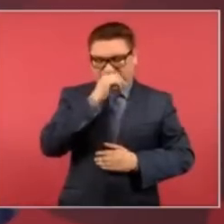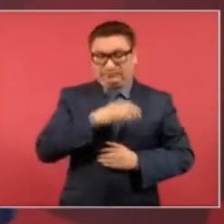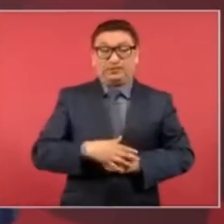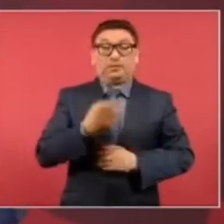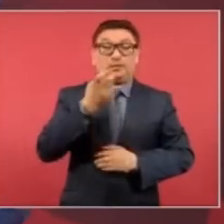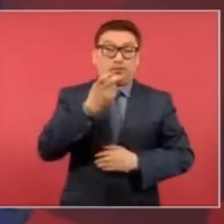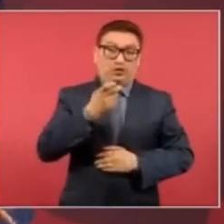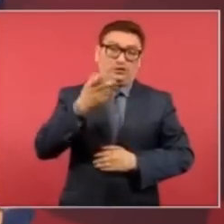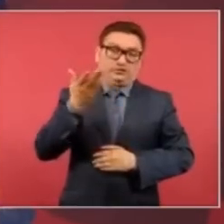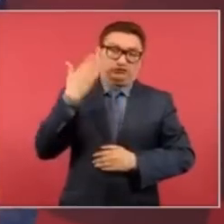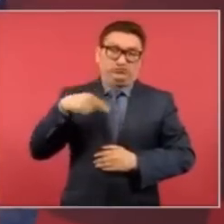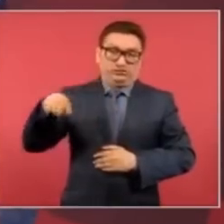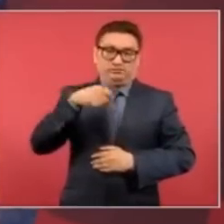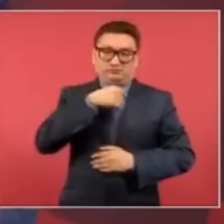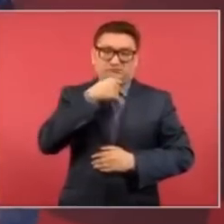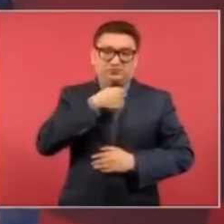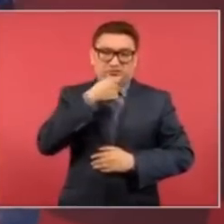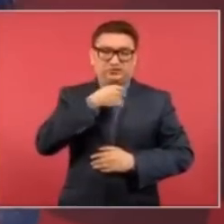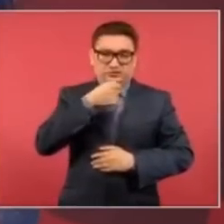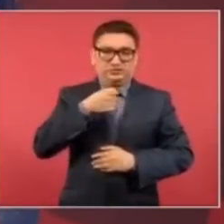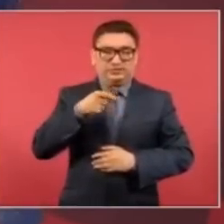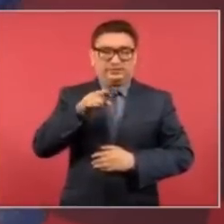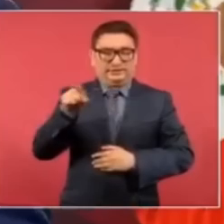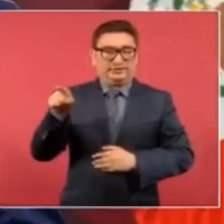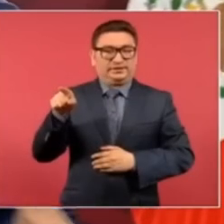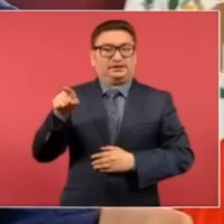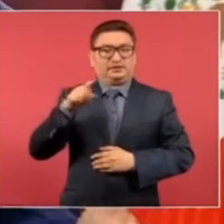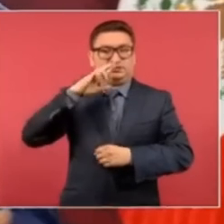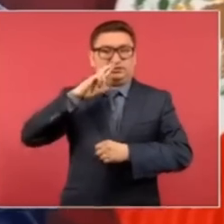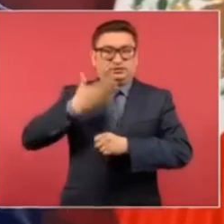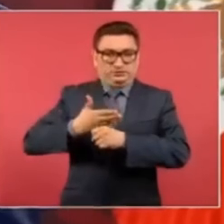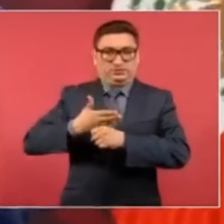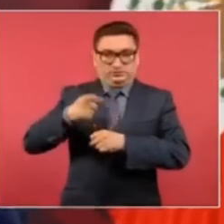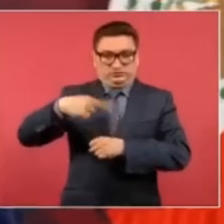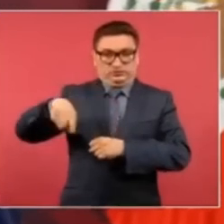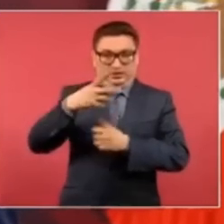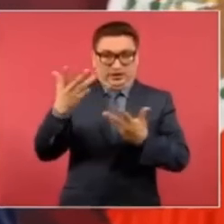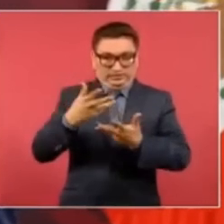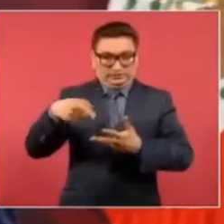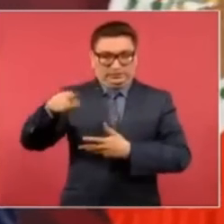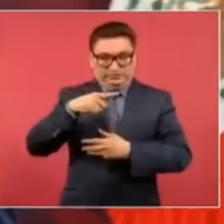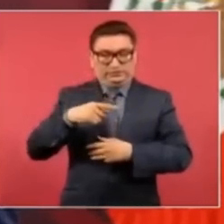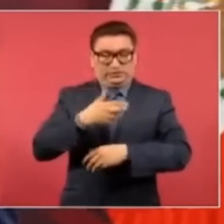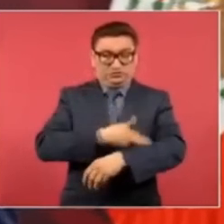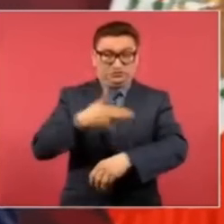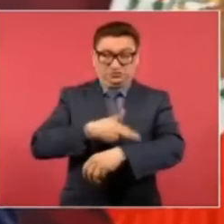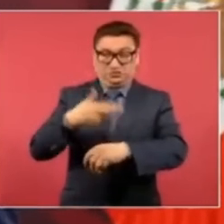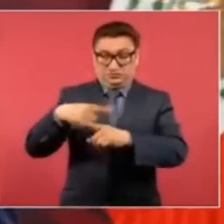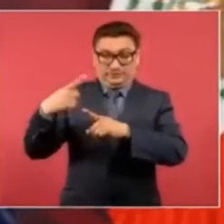ancianos, que eran los encargados de estas gestiones,